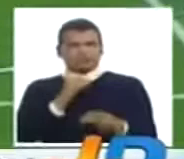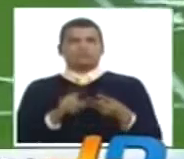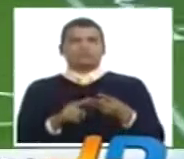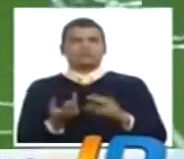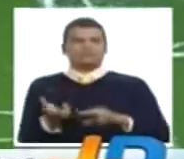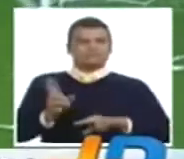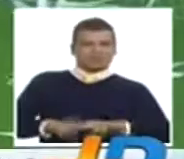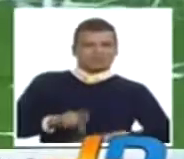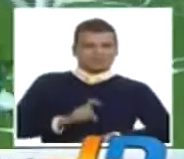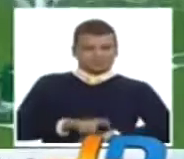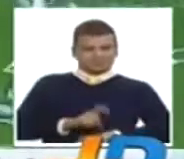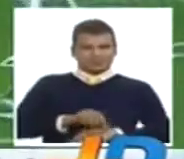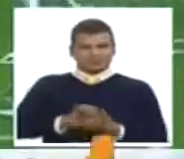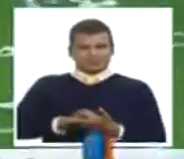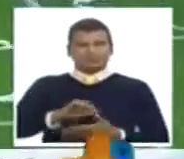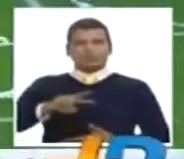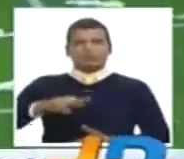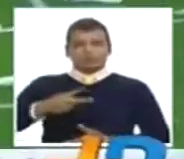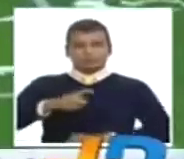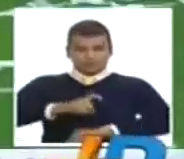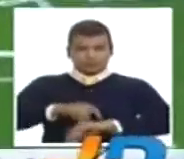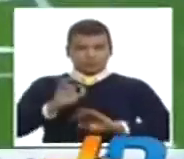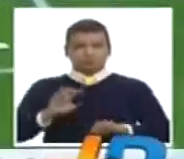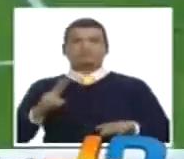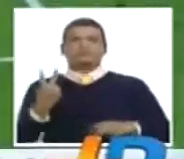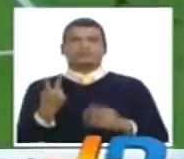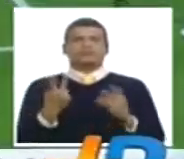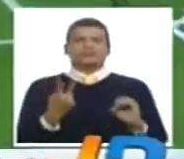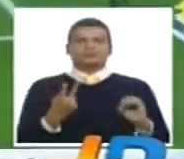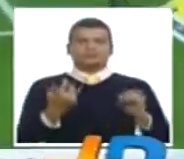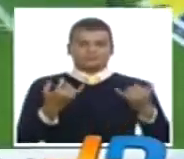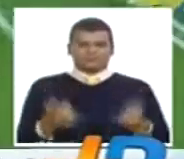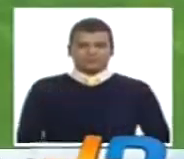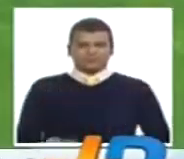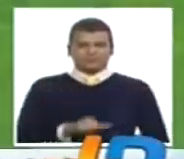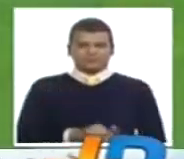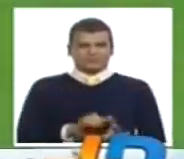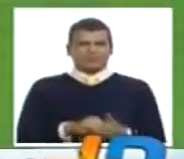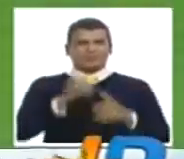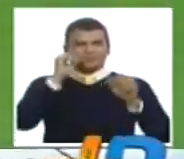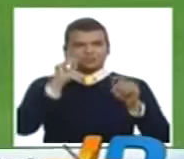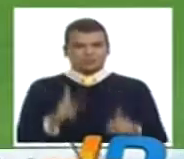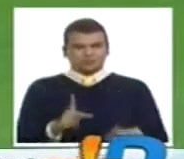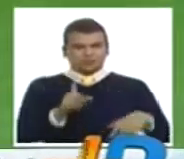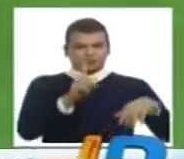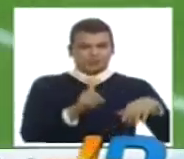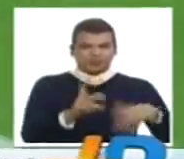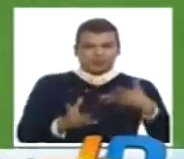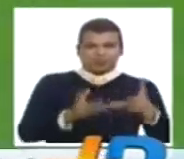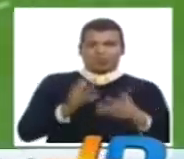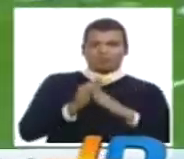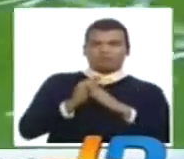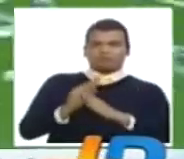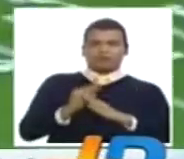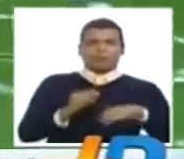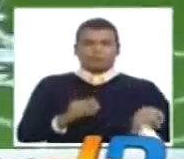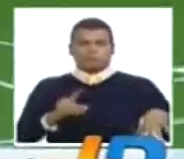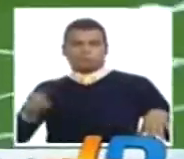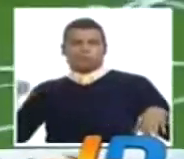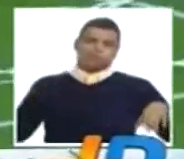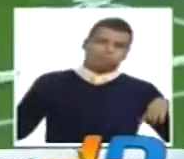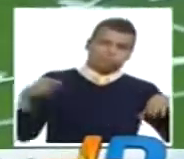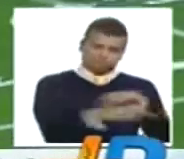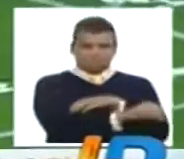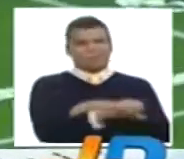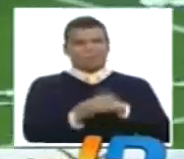segundo tiempo llegó el 2-0 final, después de un remate del jugador Giraldo, en donde el guardameta rechazó con las manos dejando el balón en el área y con